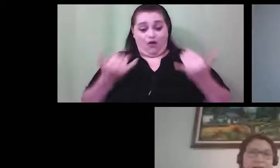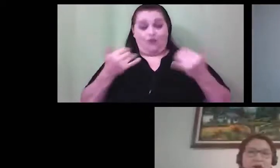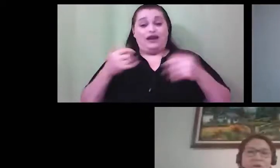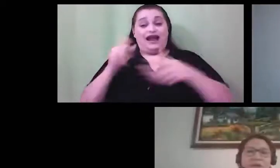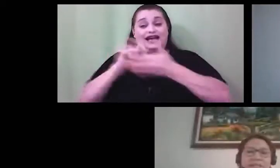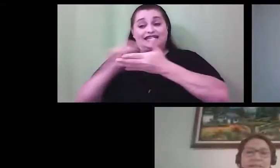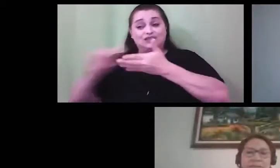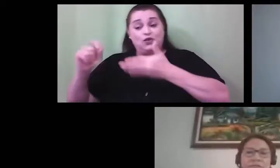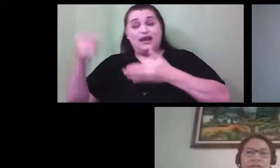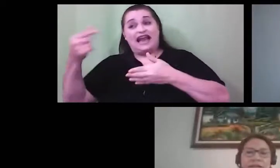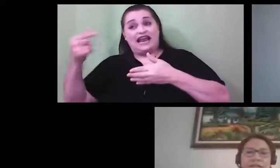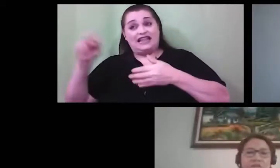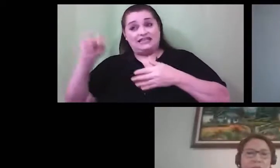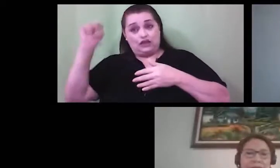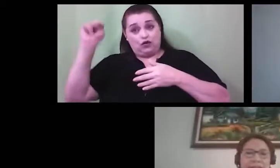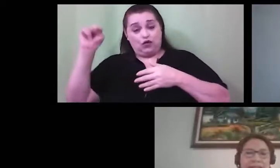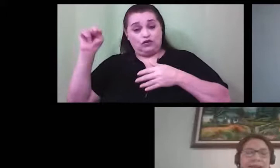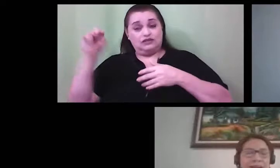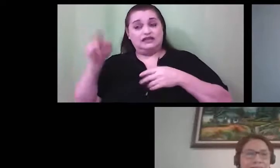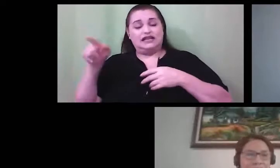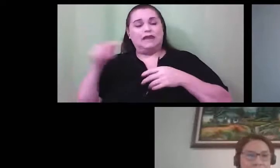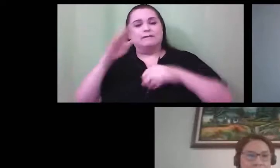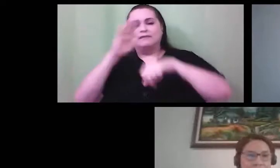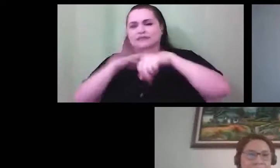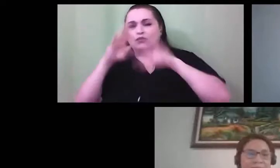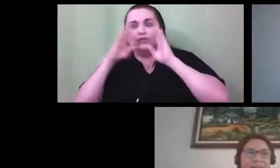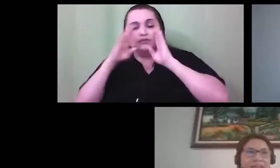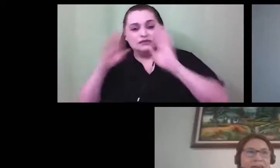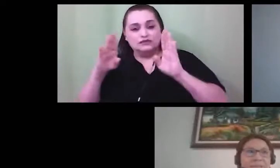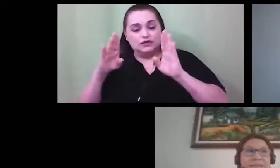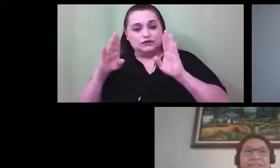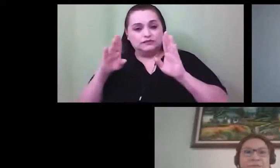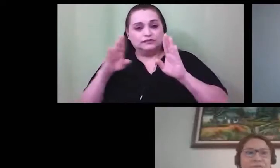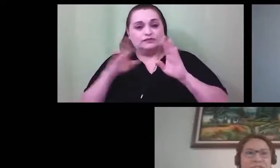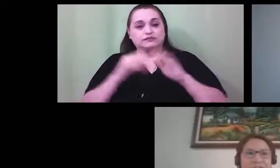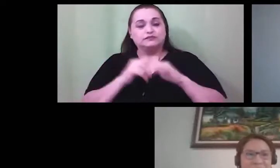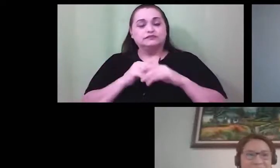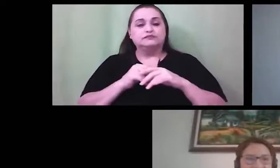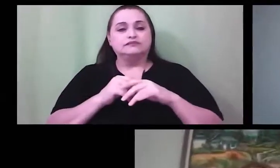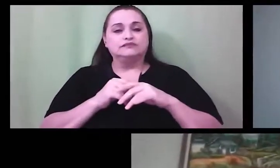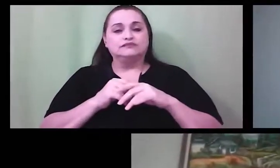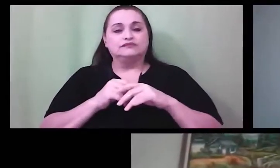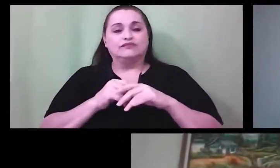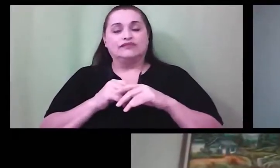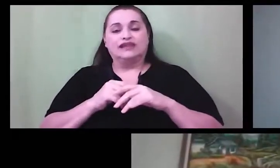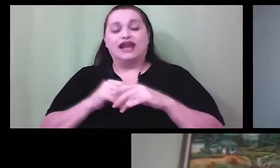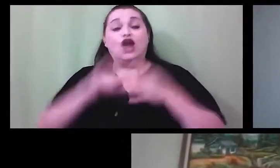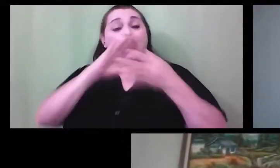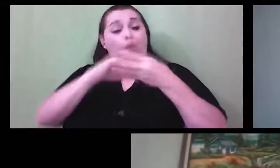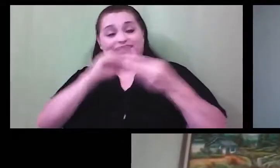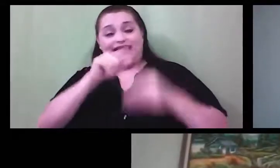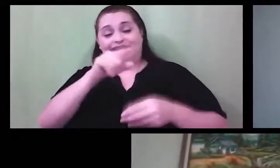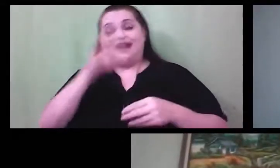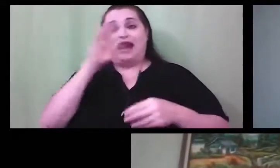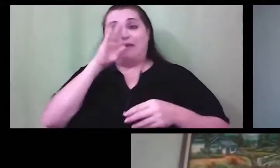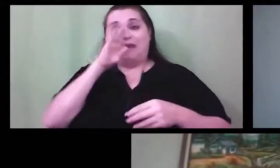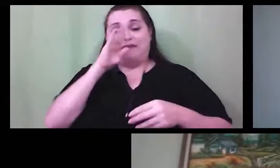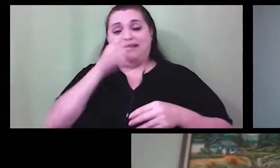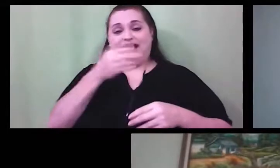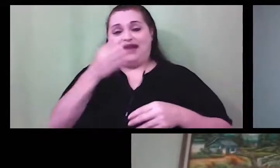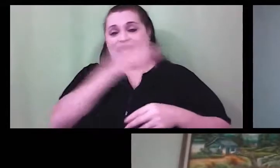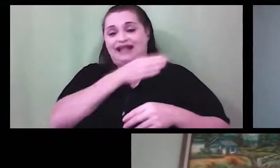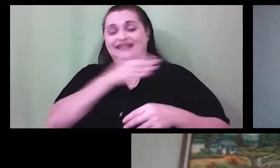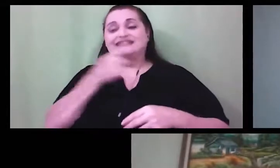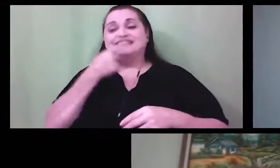de Granadilla Norte, me llamó muchísimo la atención porque incluso lo que comentaba la mamá que habló anteriormente,